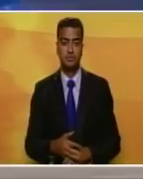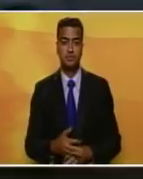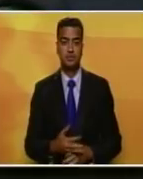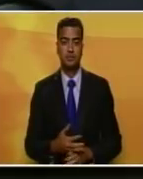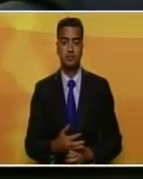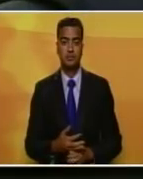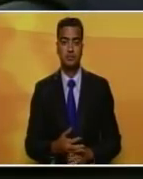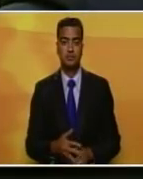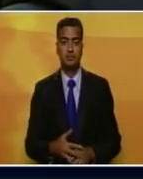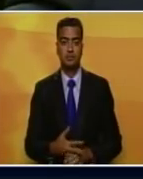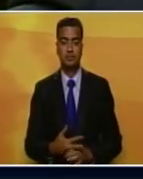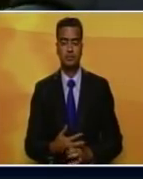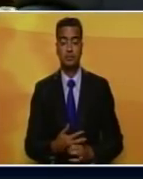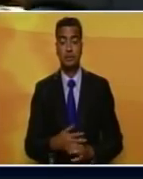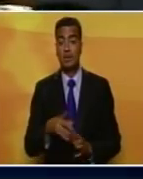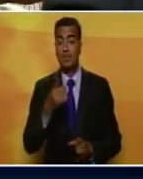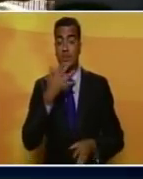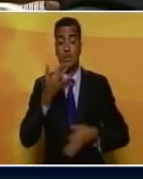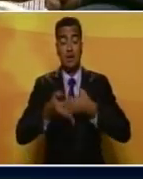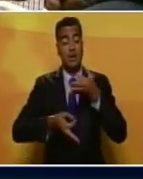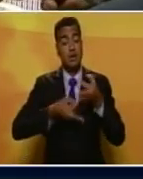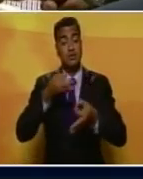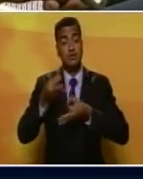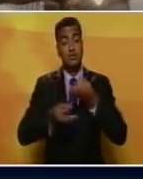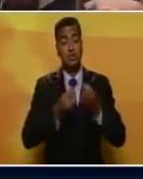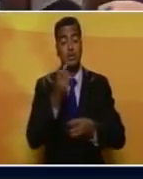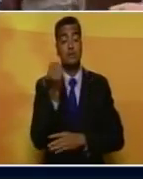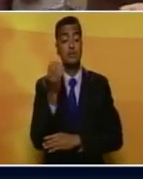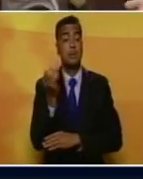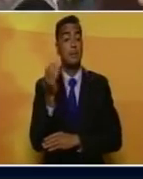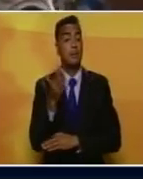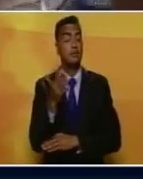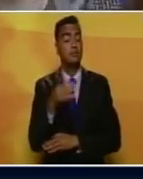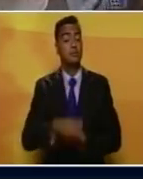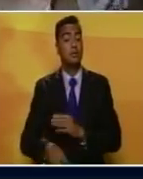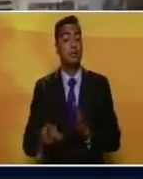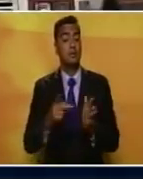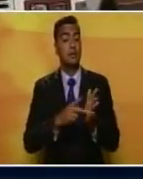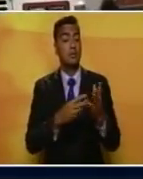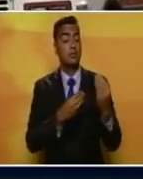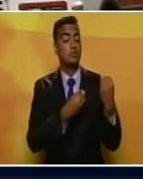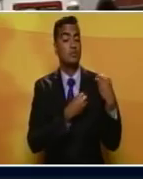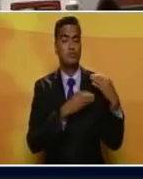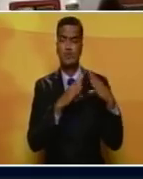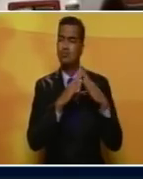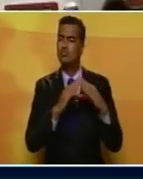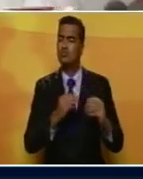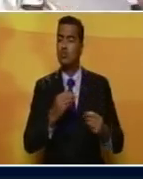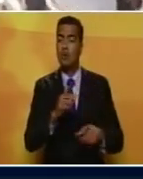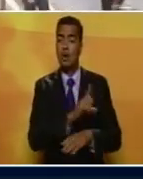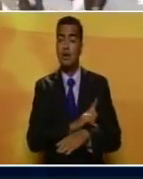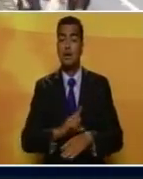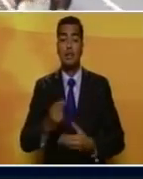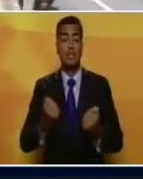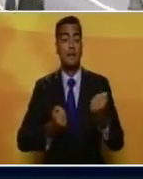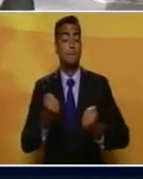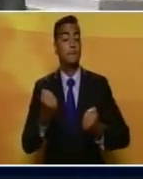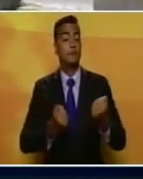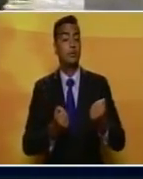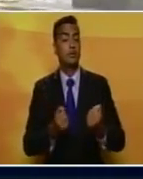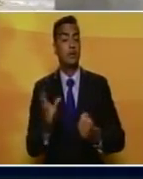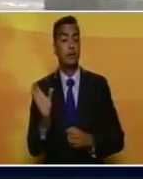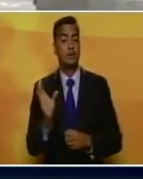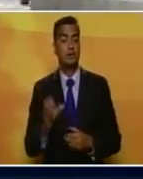por todos los bloques que funcionan en la ciudad capital. Dijo que solo 20% prestó servicio porque las otras unidades están